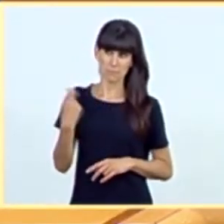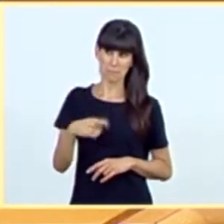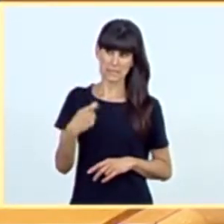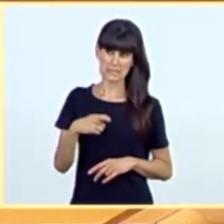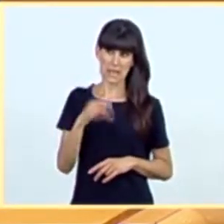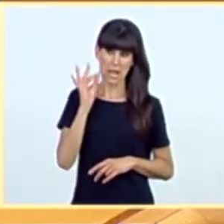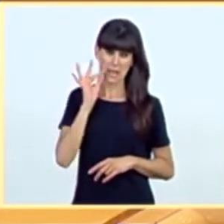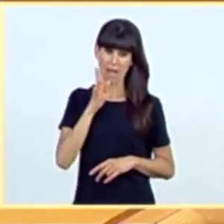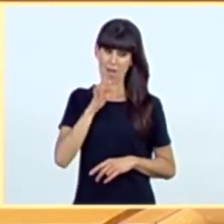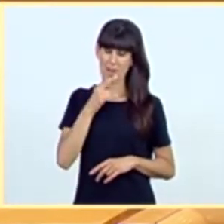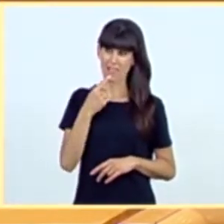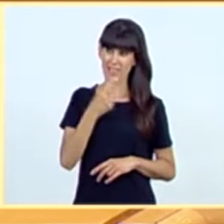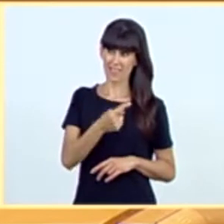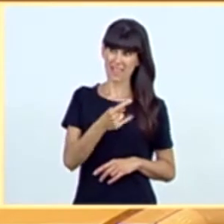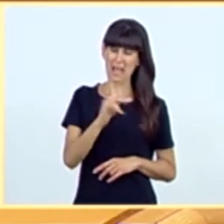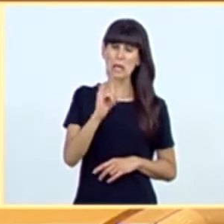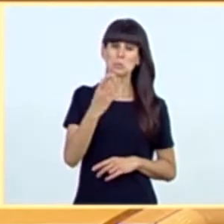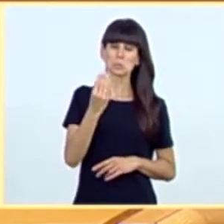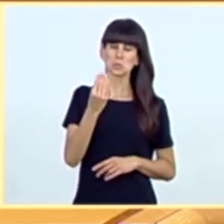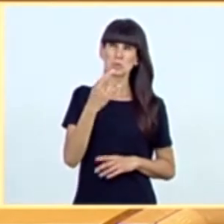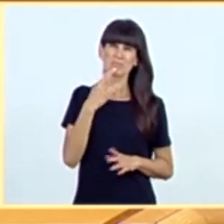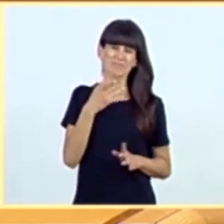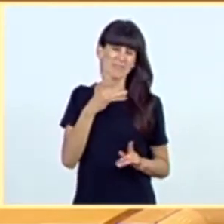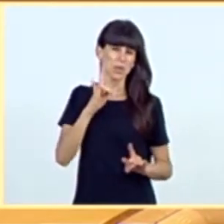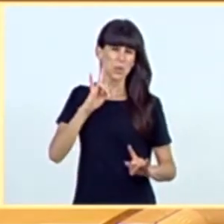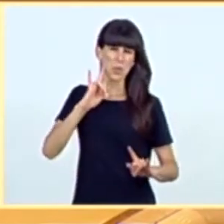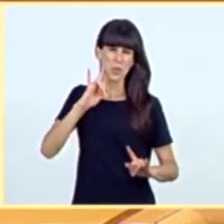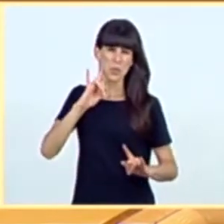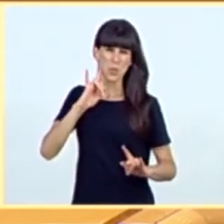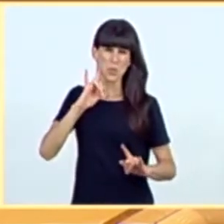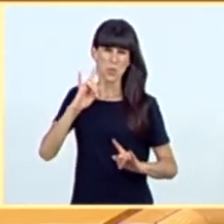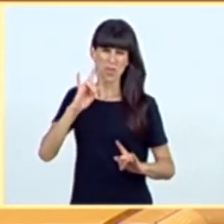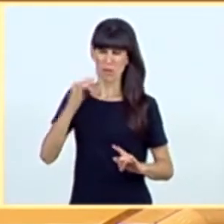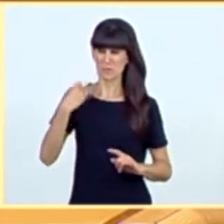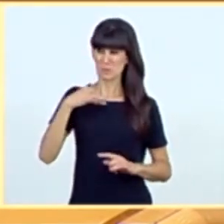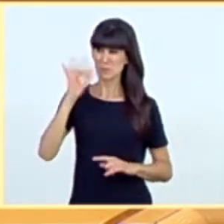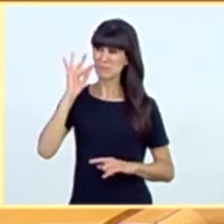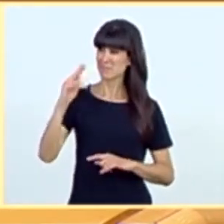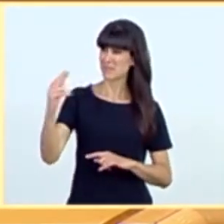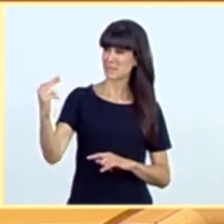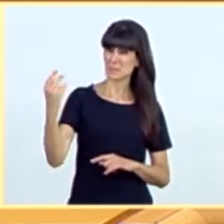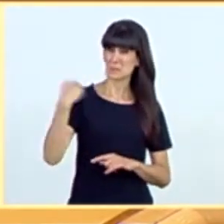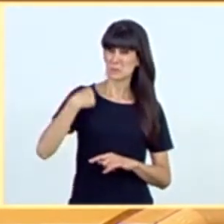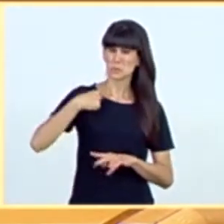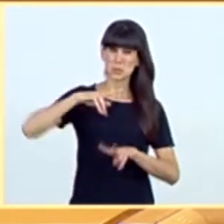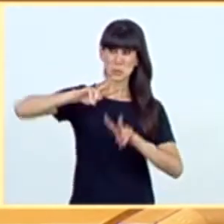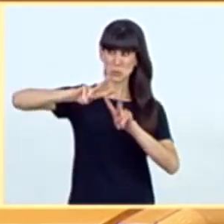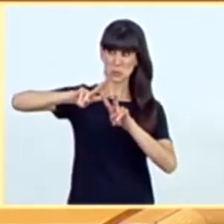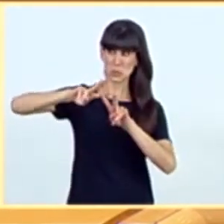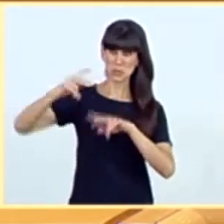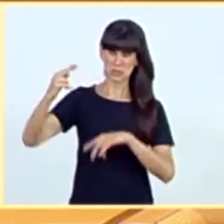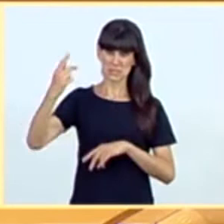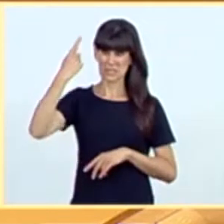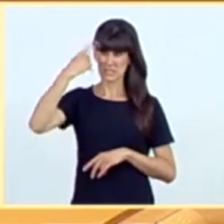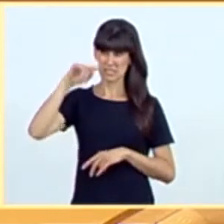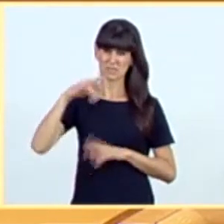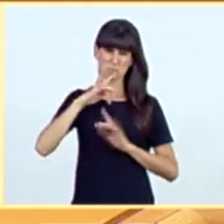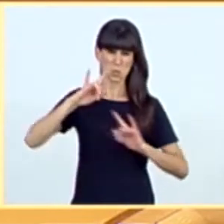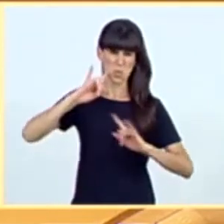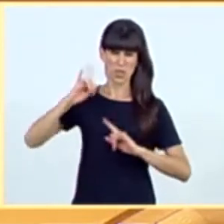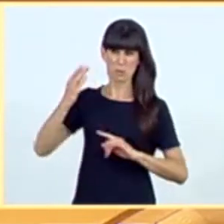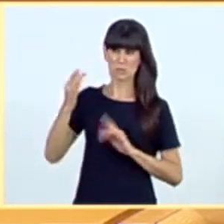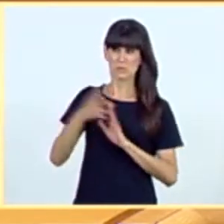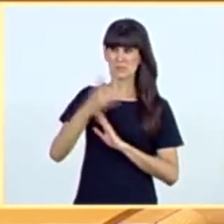ahora, ha habido mucho ruido durante la intervención de su señoría de Vox. Saben que no soy muy partidario de